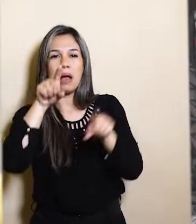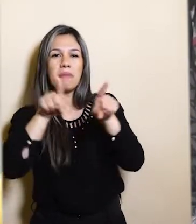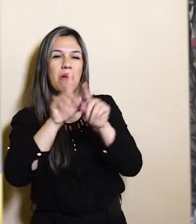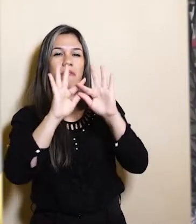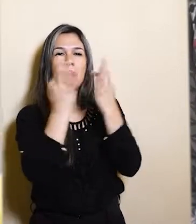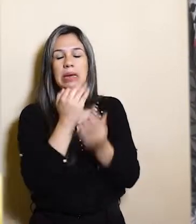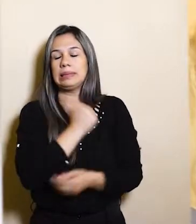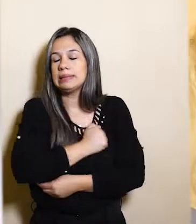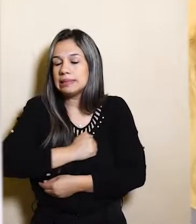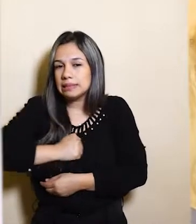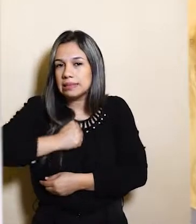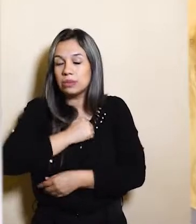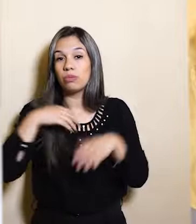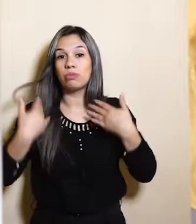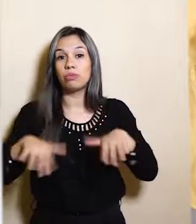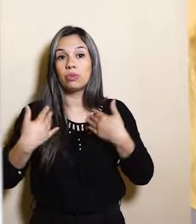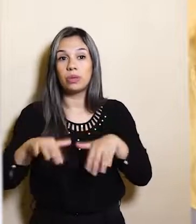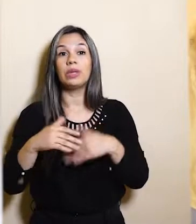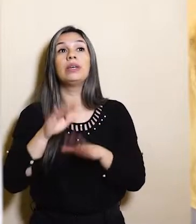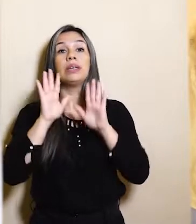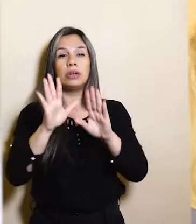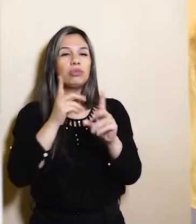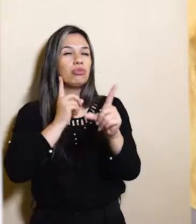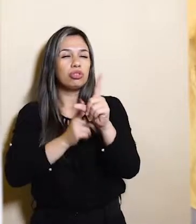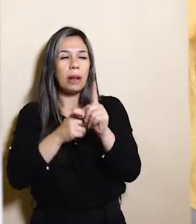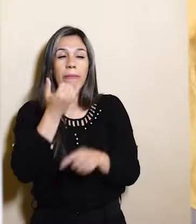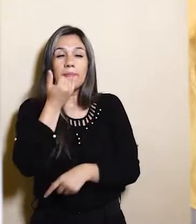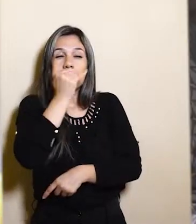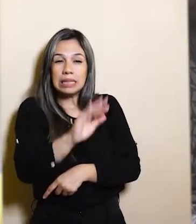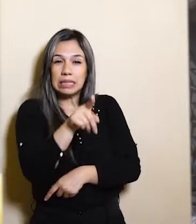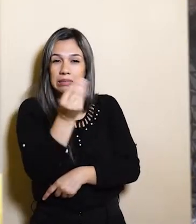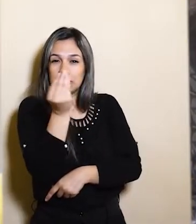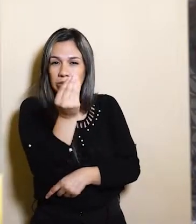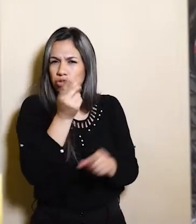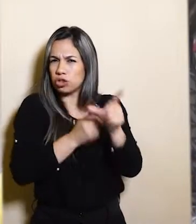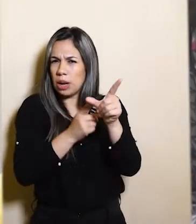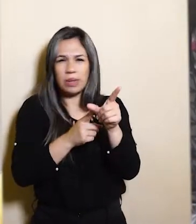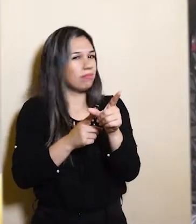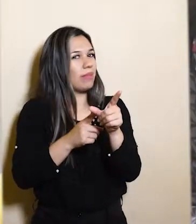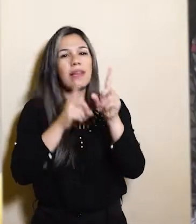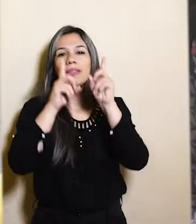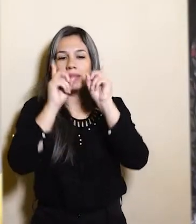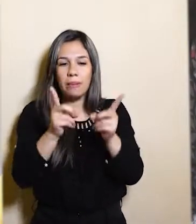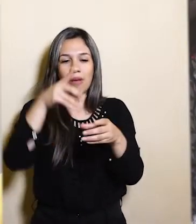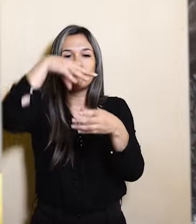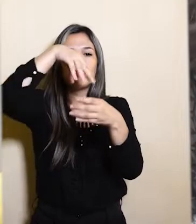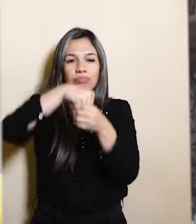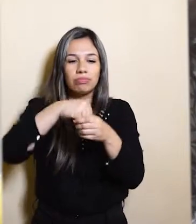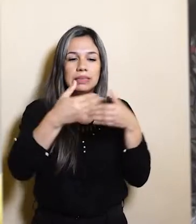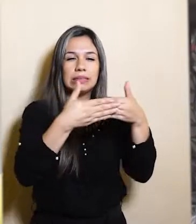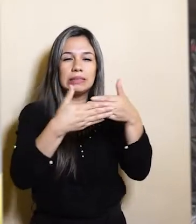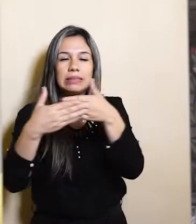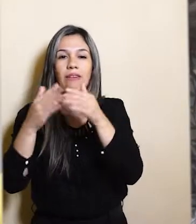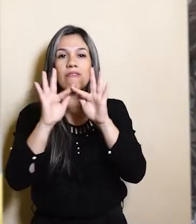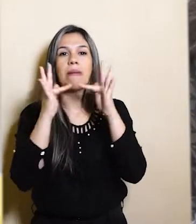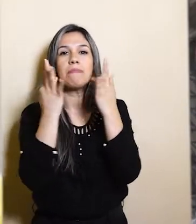dolorosa, que cabe destacar, Menchi, que no solo afecta a las niñas y adolescentes, también afecta a su núcleo familiar, a su